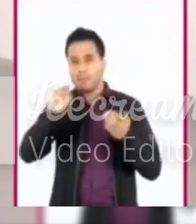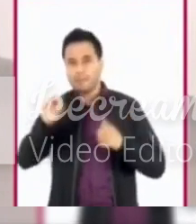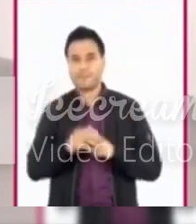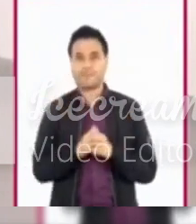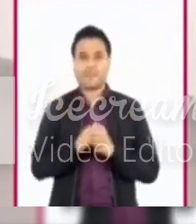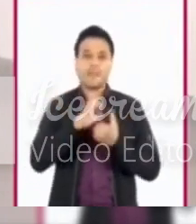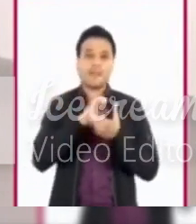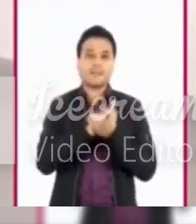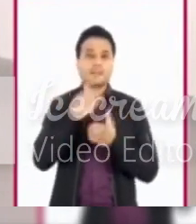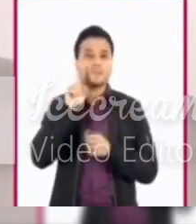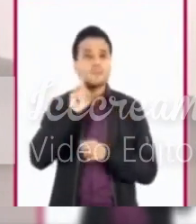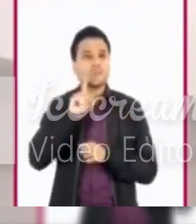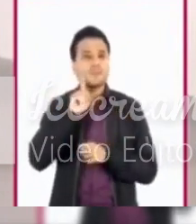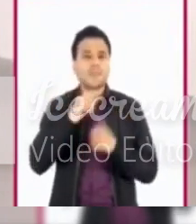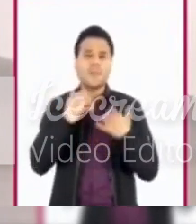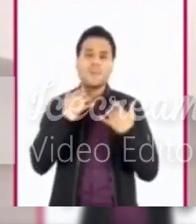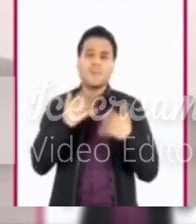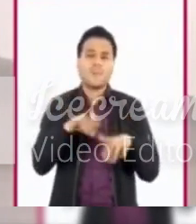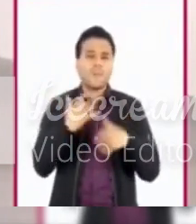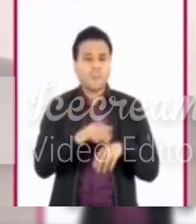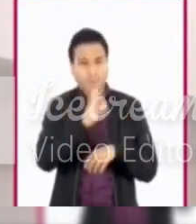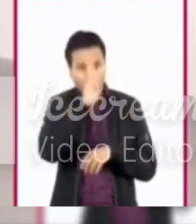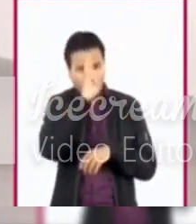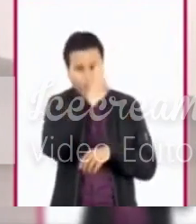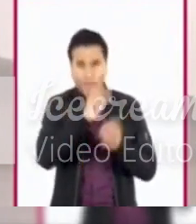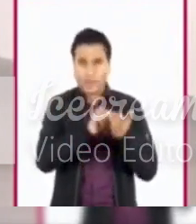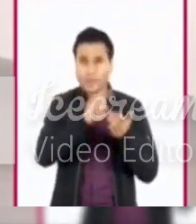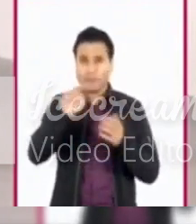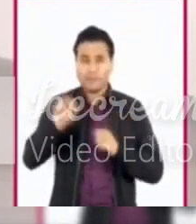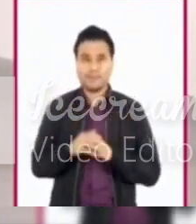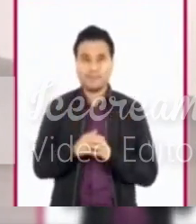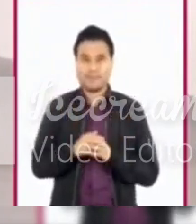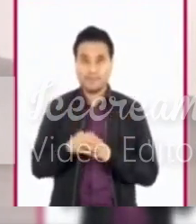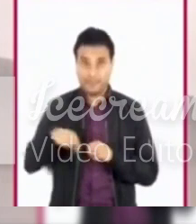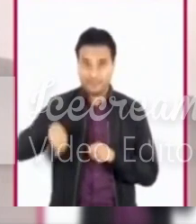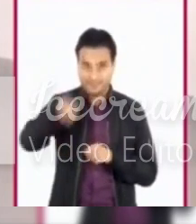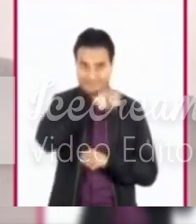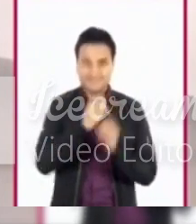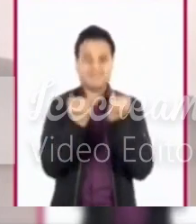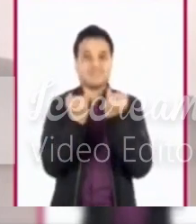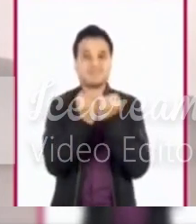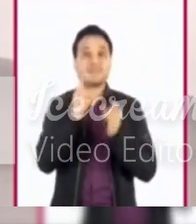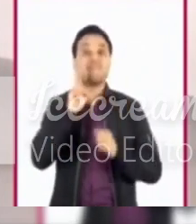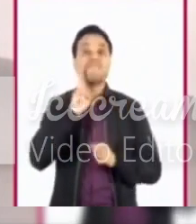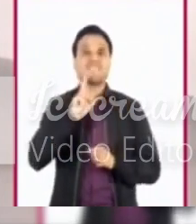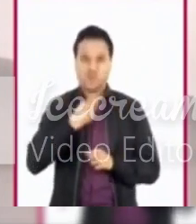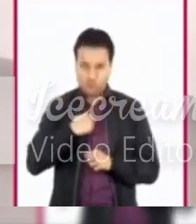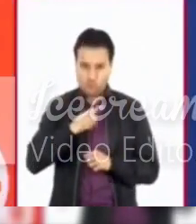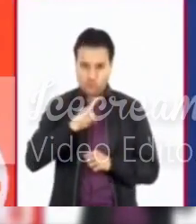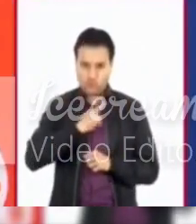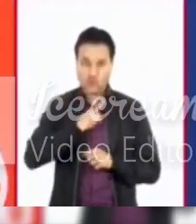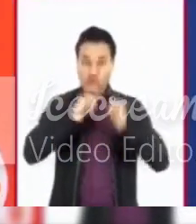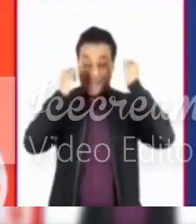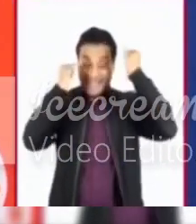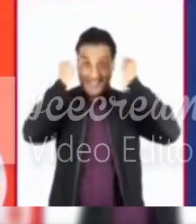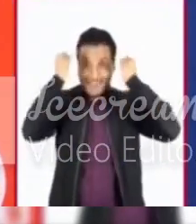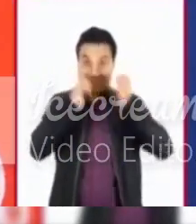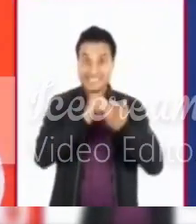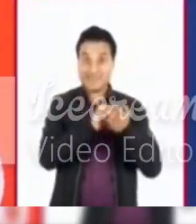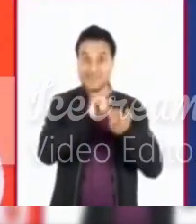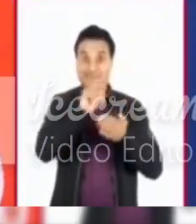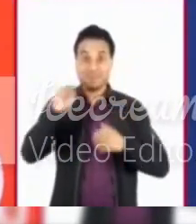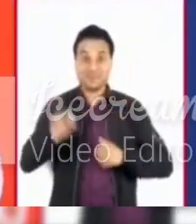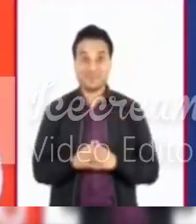por su esposa. ¿Qué tal si nos ponemos un reto? Ser nosotros nuestra propia inspiración.